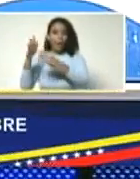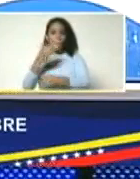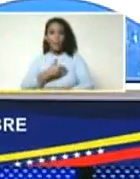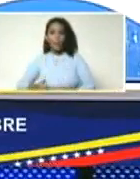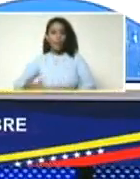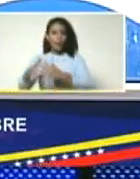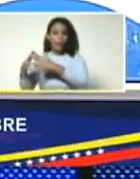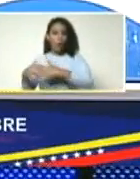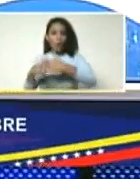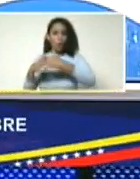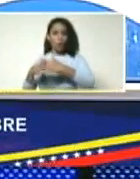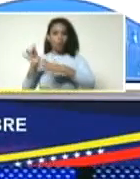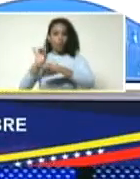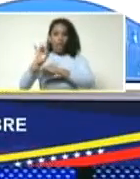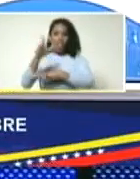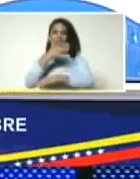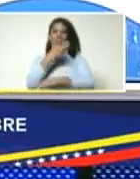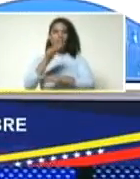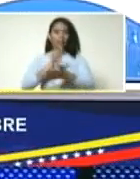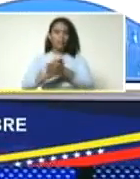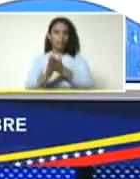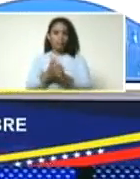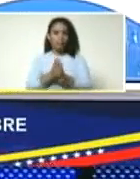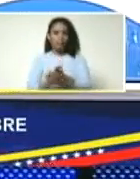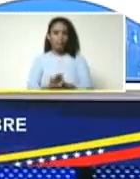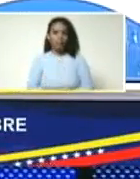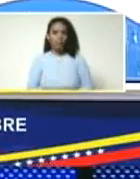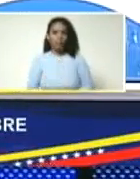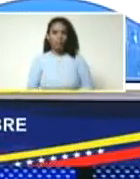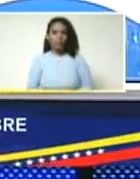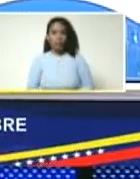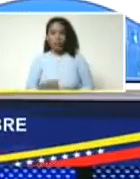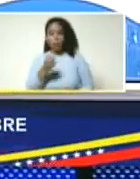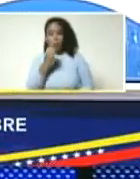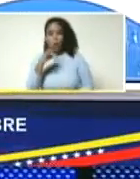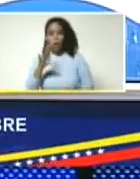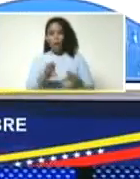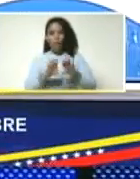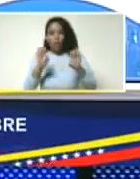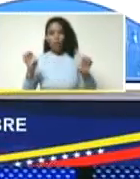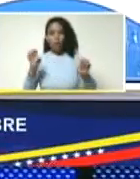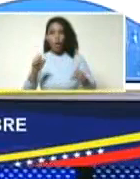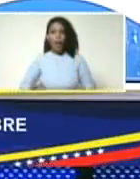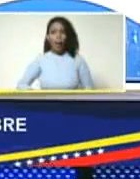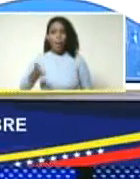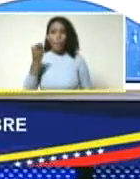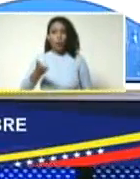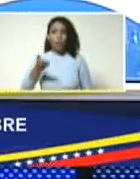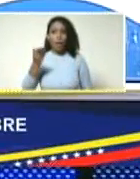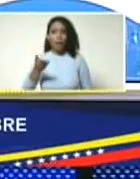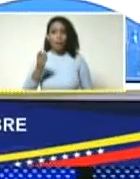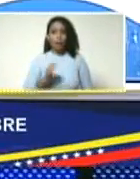dejo. Sencilla. ¿Ah? Bueno, la educación es fundamental, es vital.